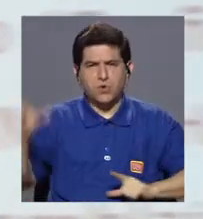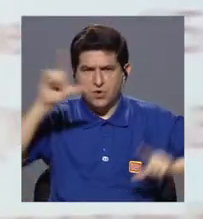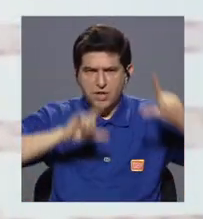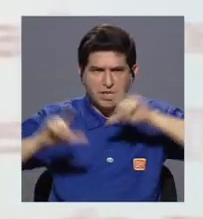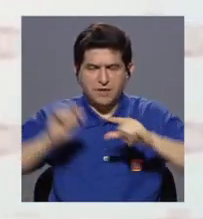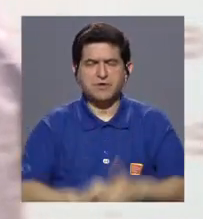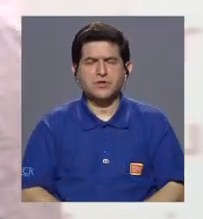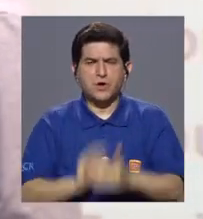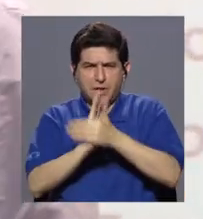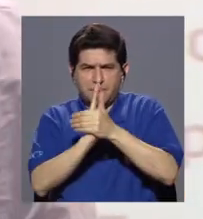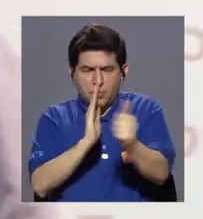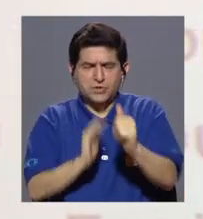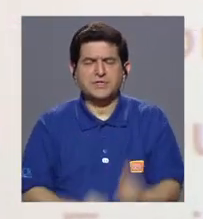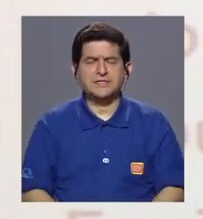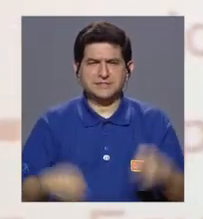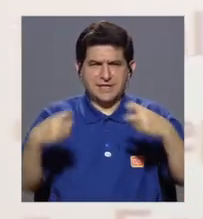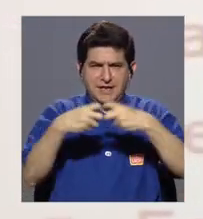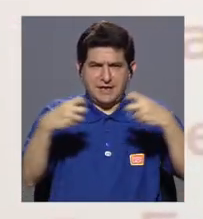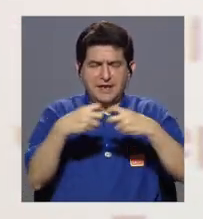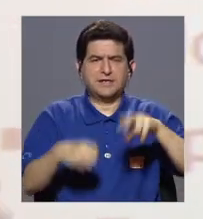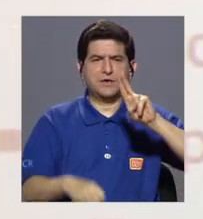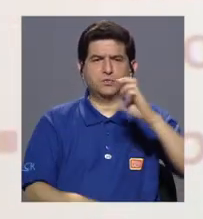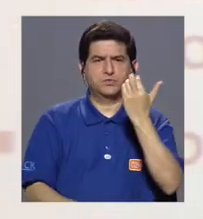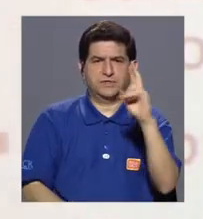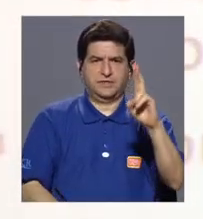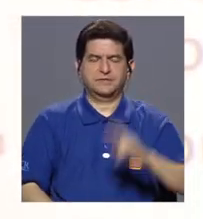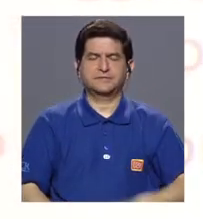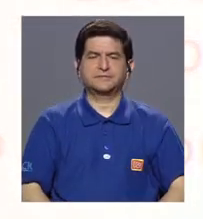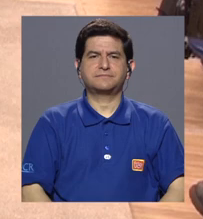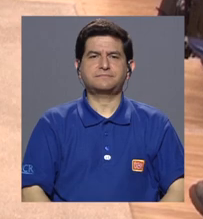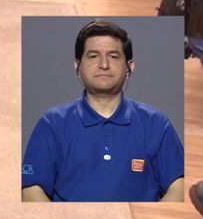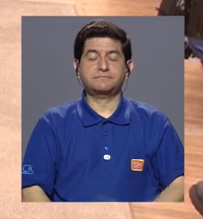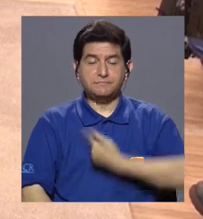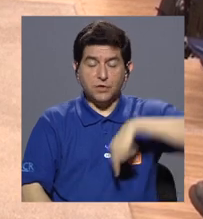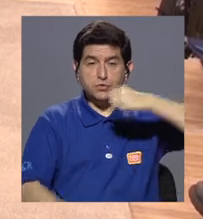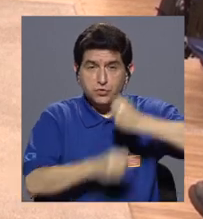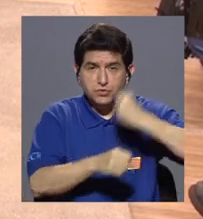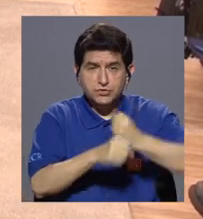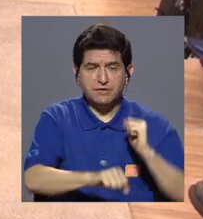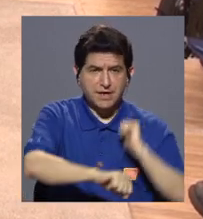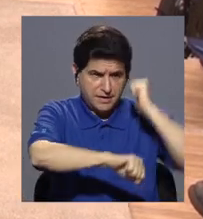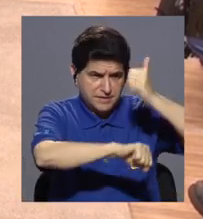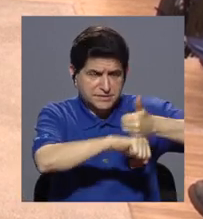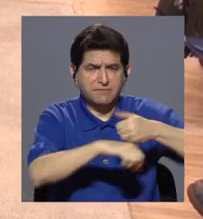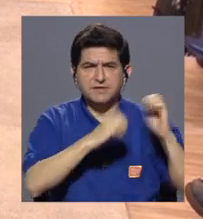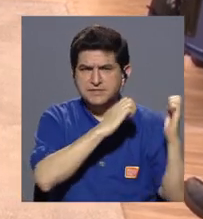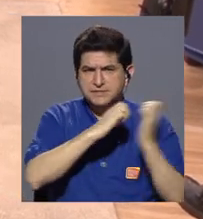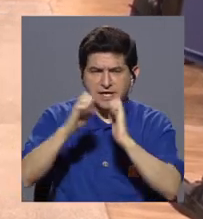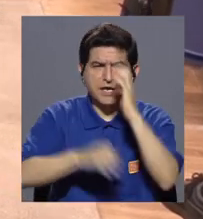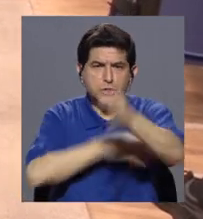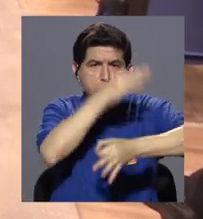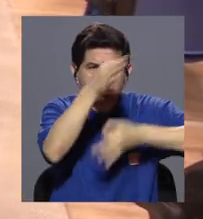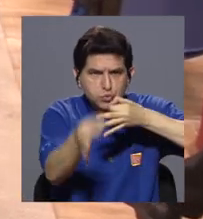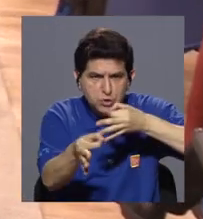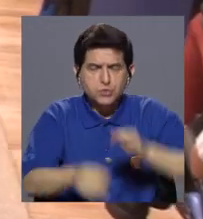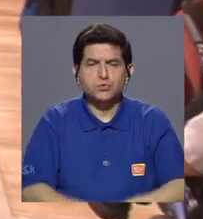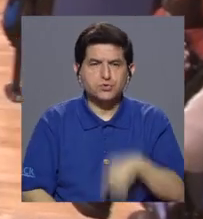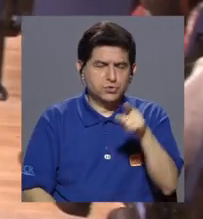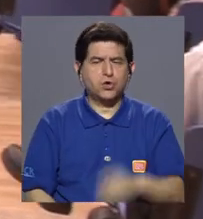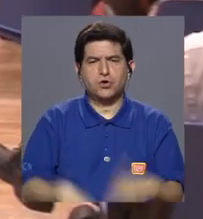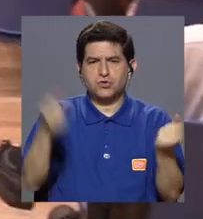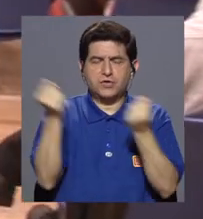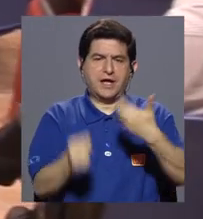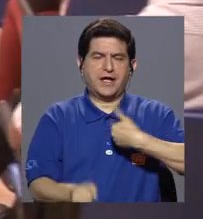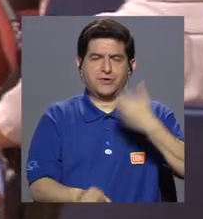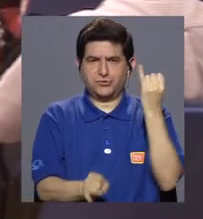el Laboratorio de Potencia Eléctrica y Energía de la UCR. Estamos trabajando en la implementación de una estrategia de sustitución de